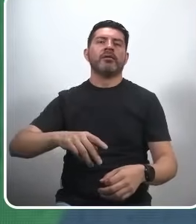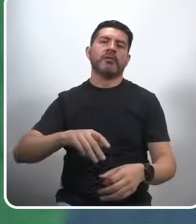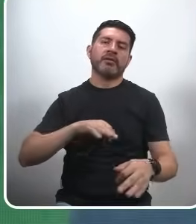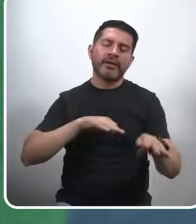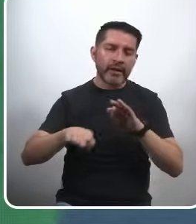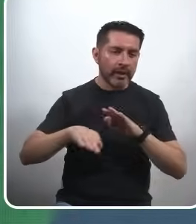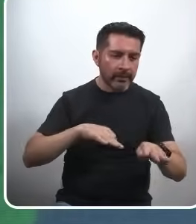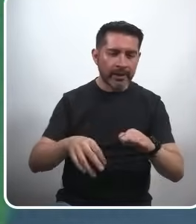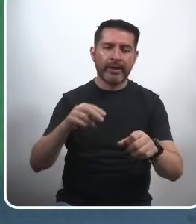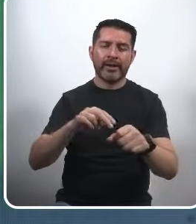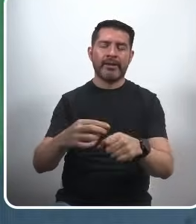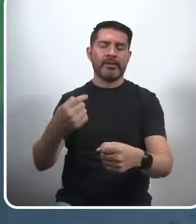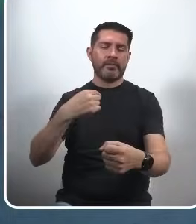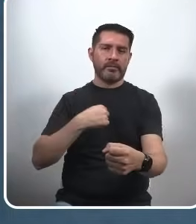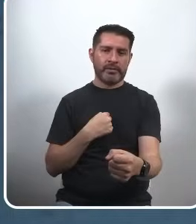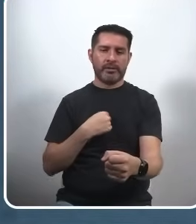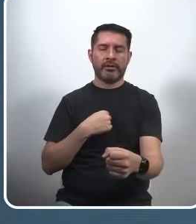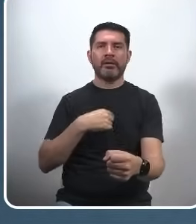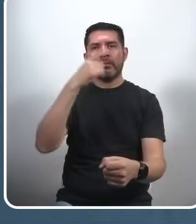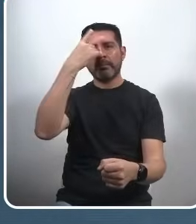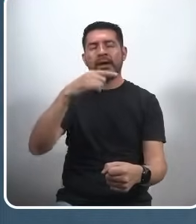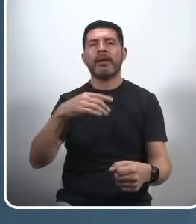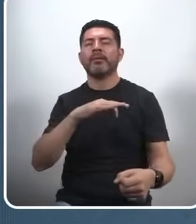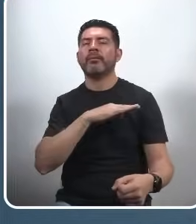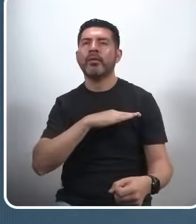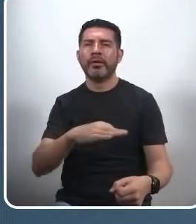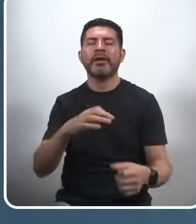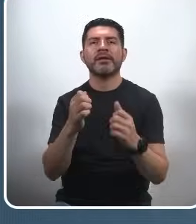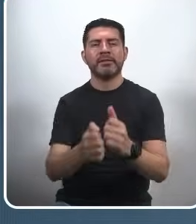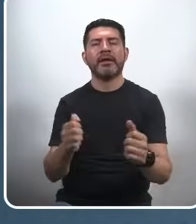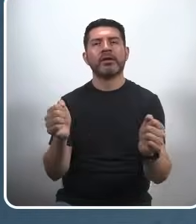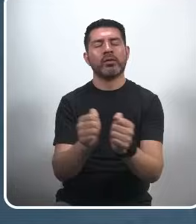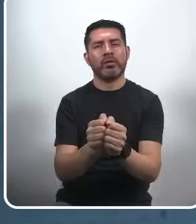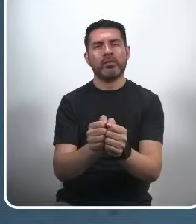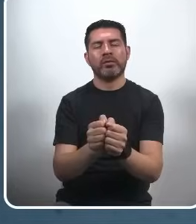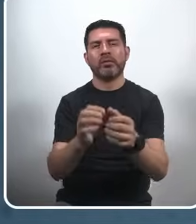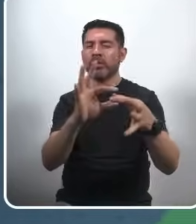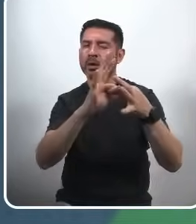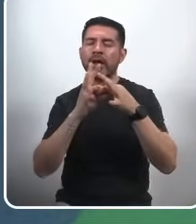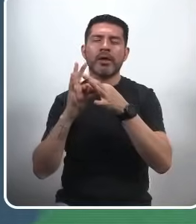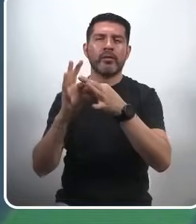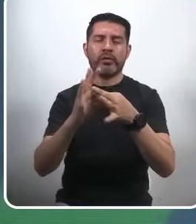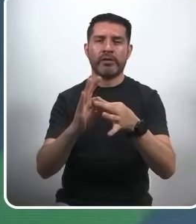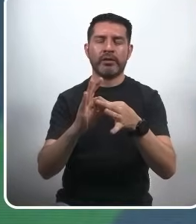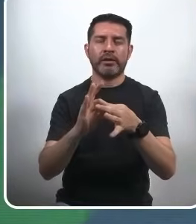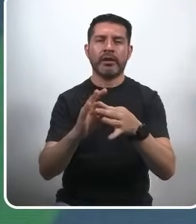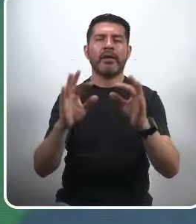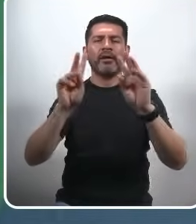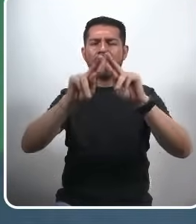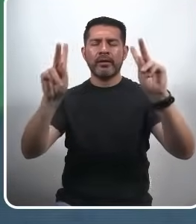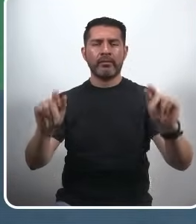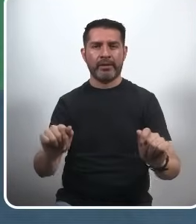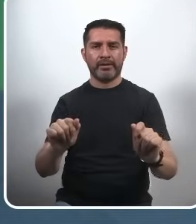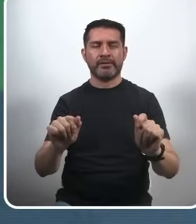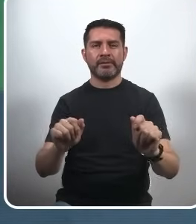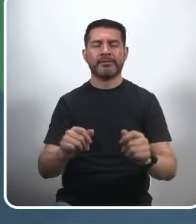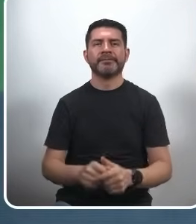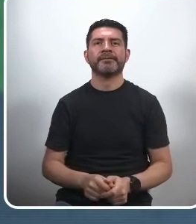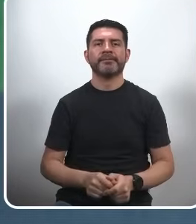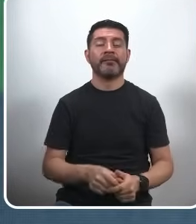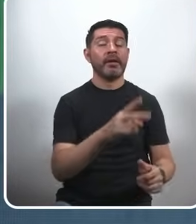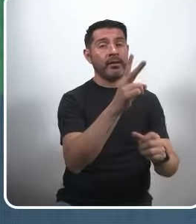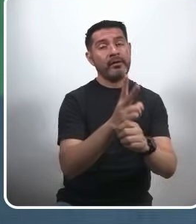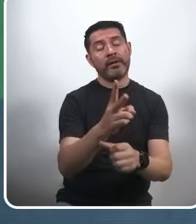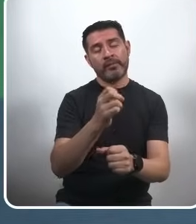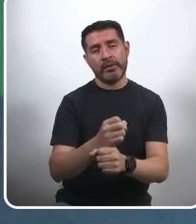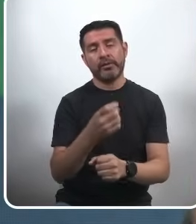entonces crear armonía con otras personas. Voltee con su vecino, dígale: Dios está tratando contigo. Vamos, dígaselo así,